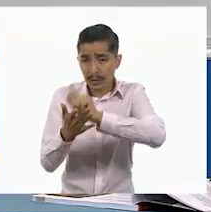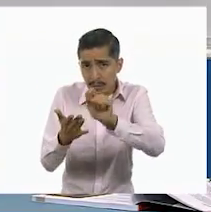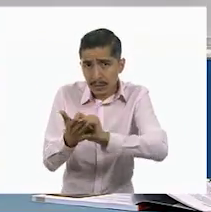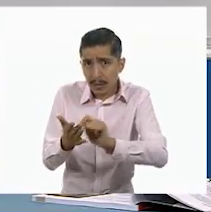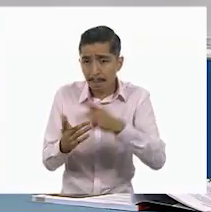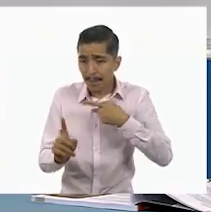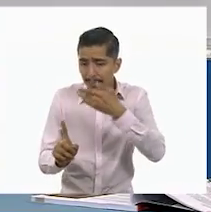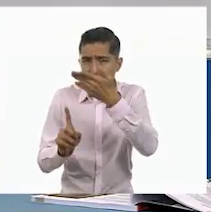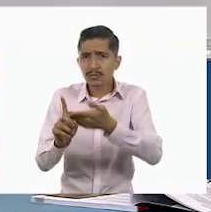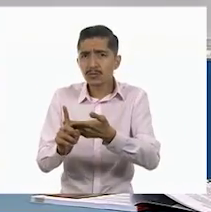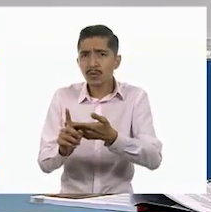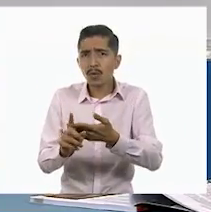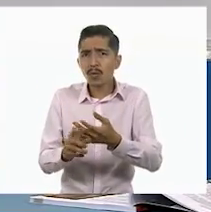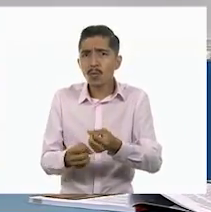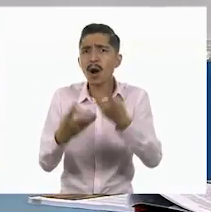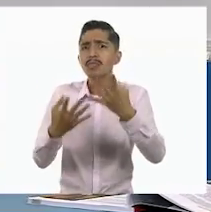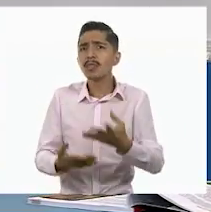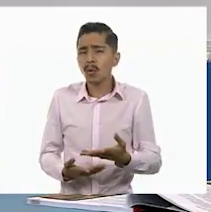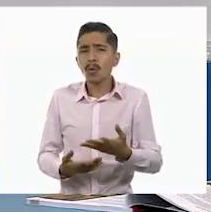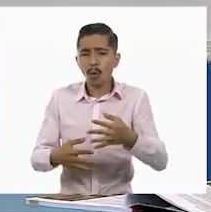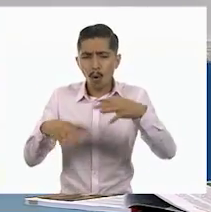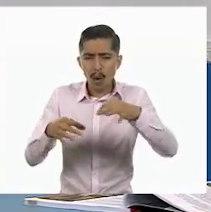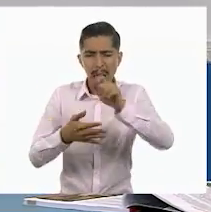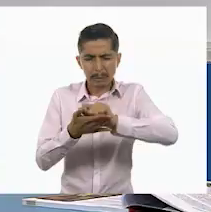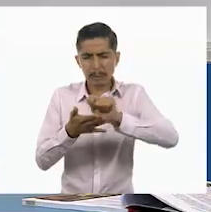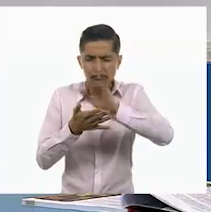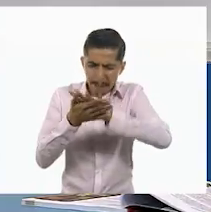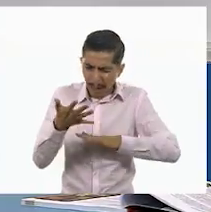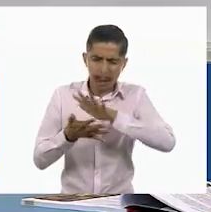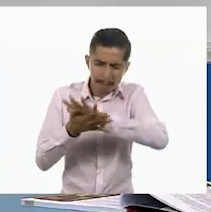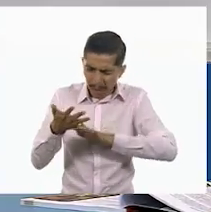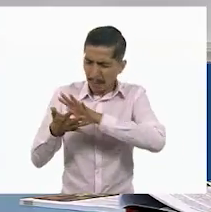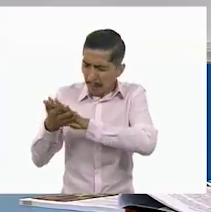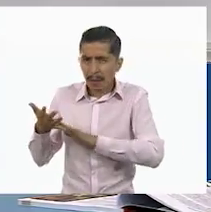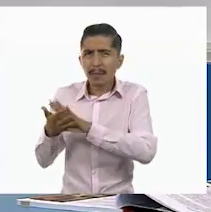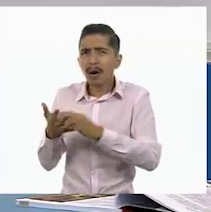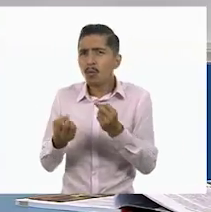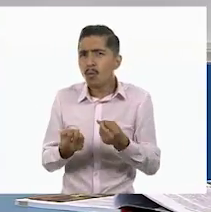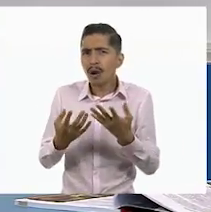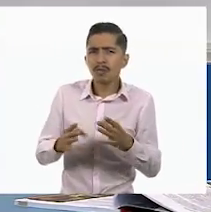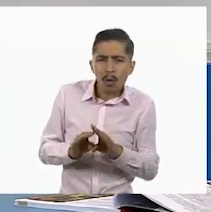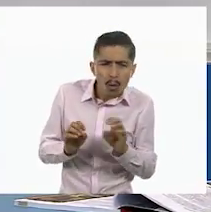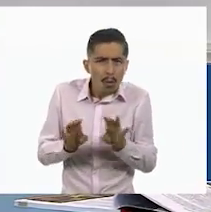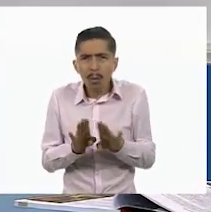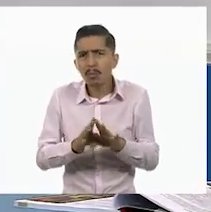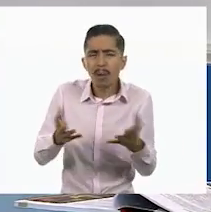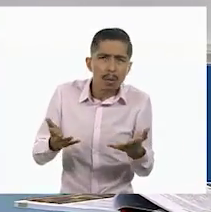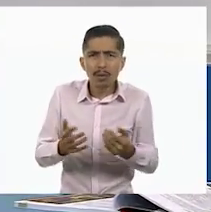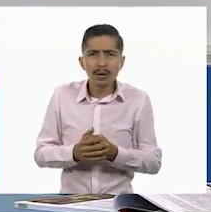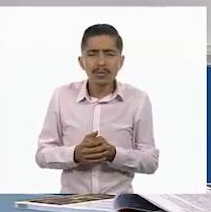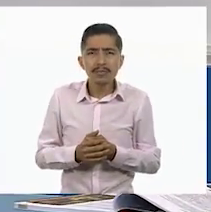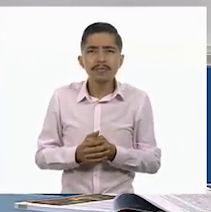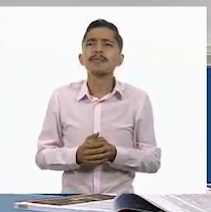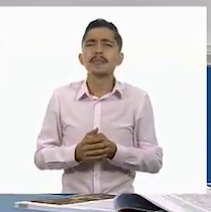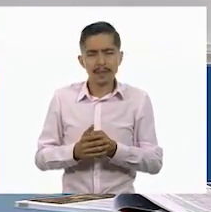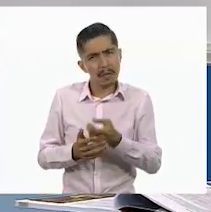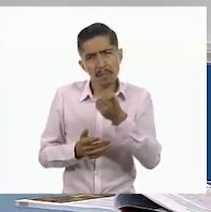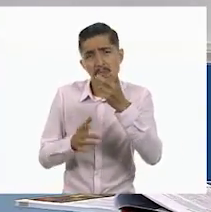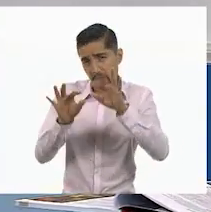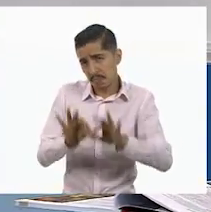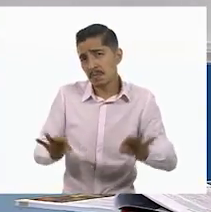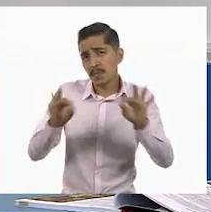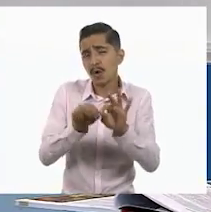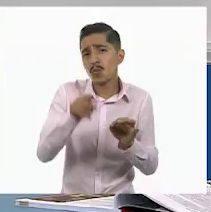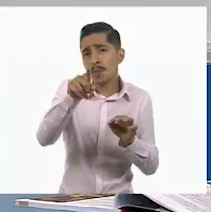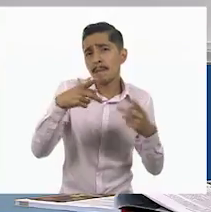Pues realmente aquí lo relevante es que tú puedas compartir toda la información de